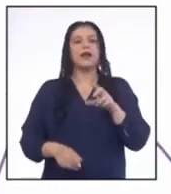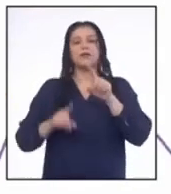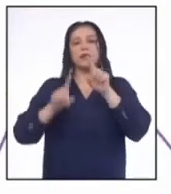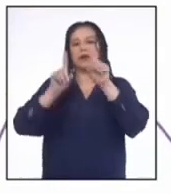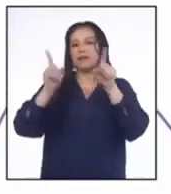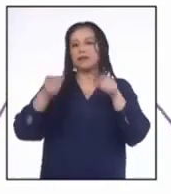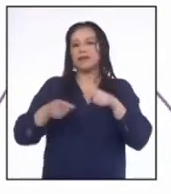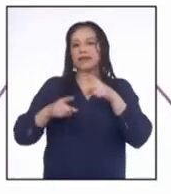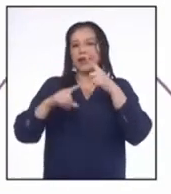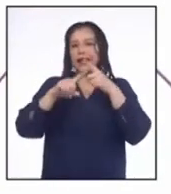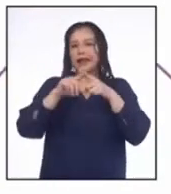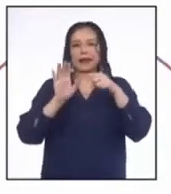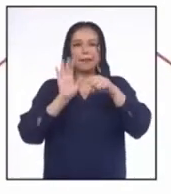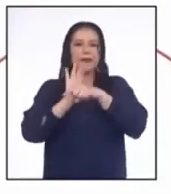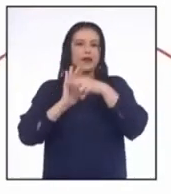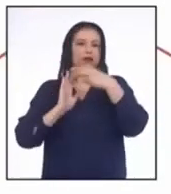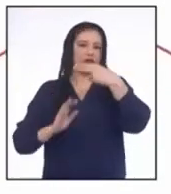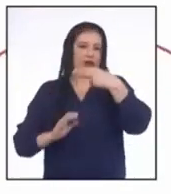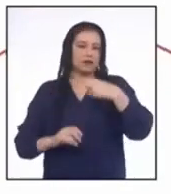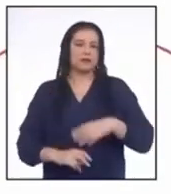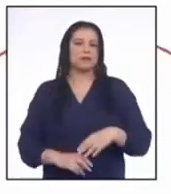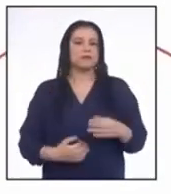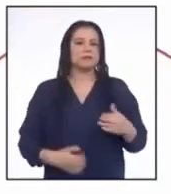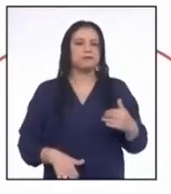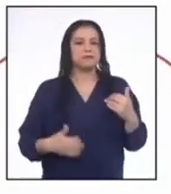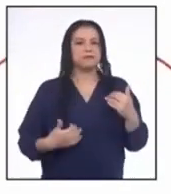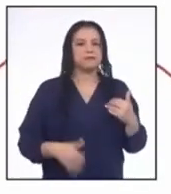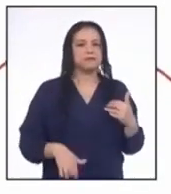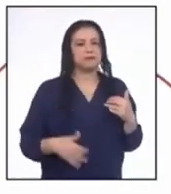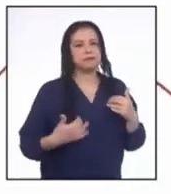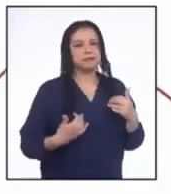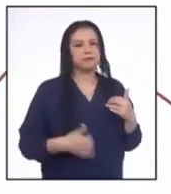por x menos h.